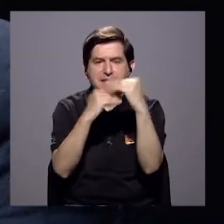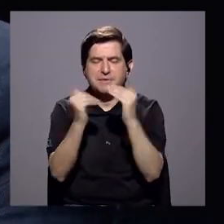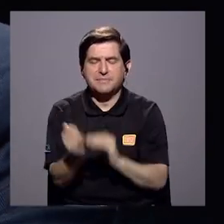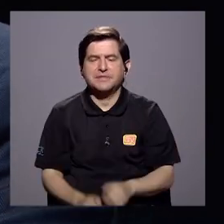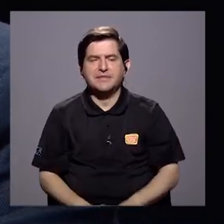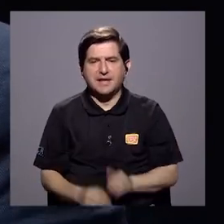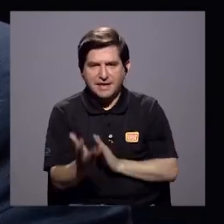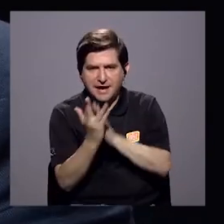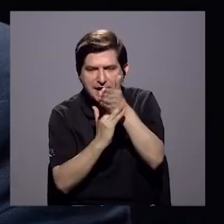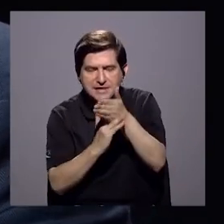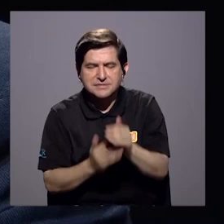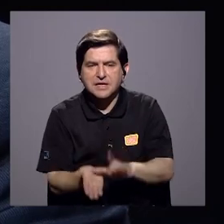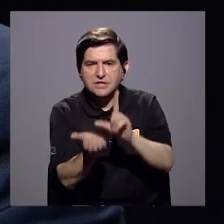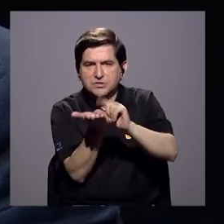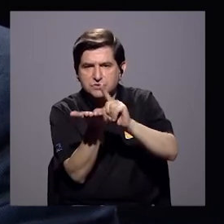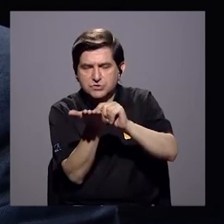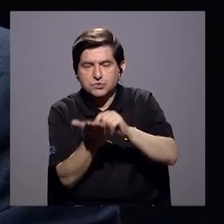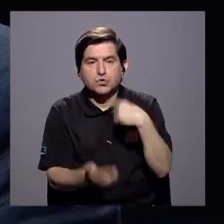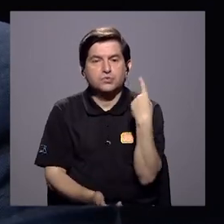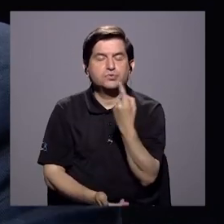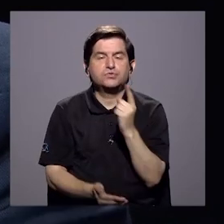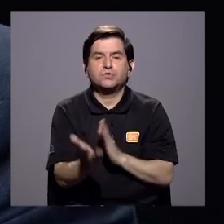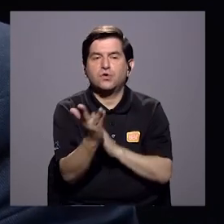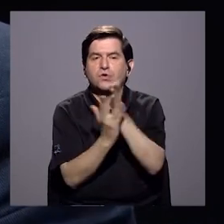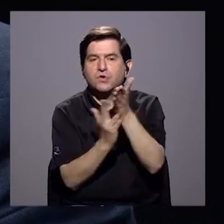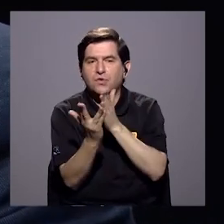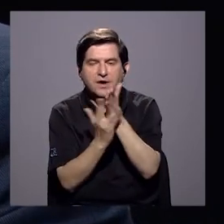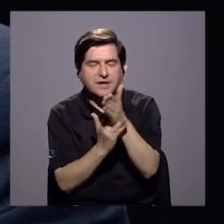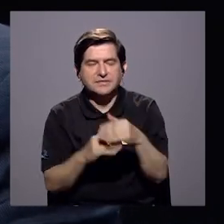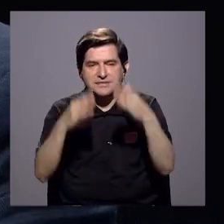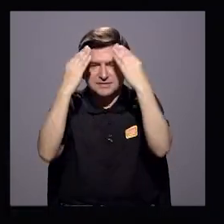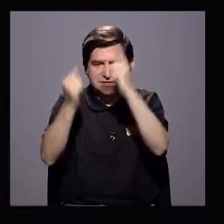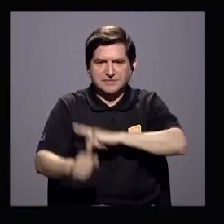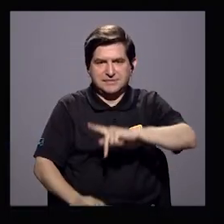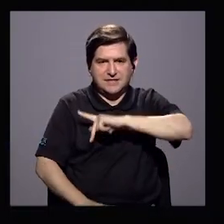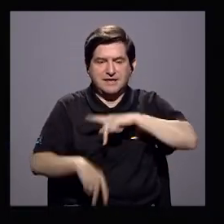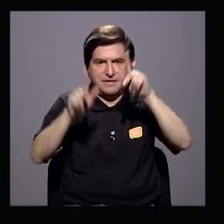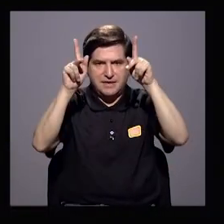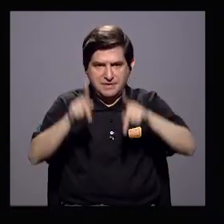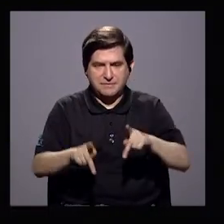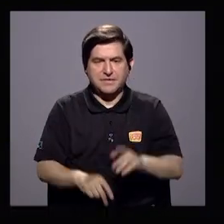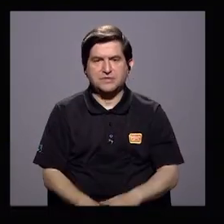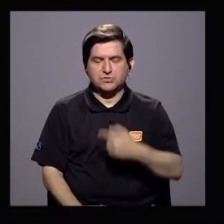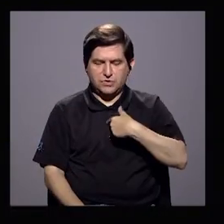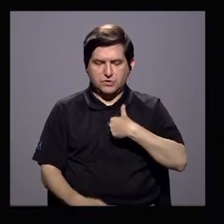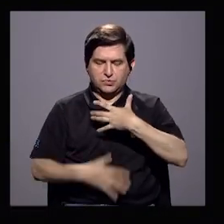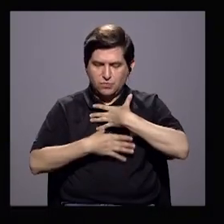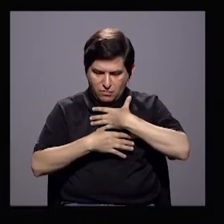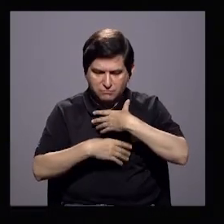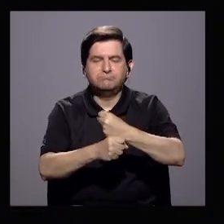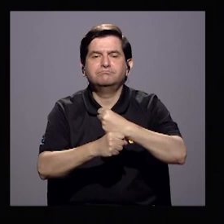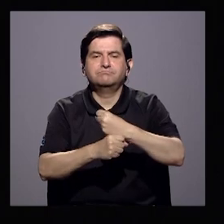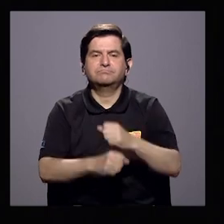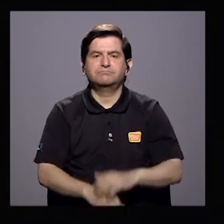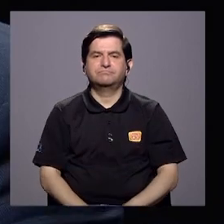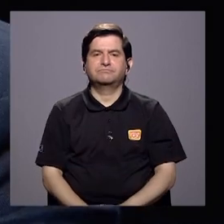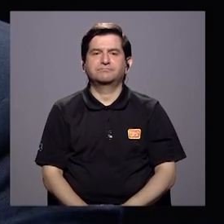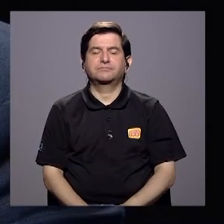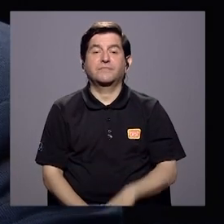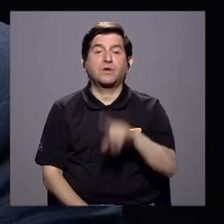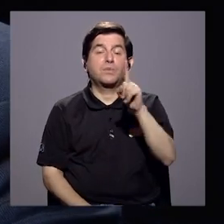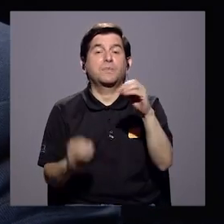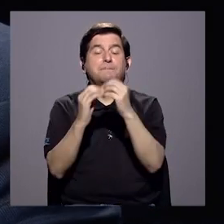el alcance de nuestras publicaciones para que sólo accedan a nuestros datos personales quien personas en las que confiamos por otro lado